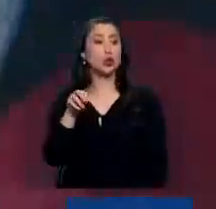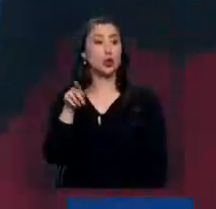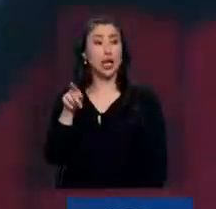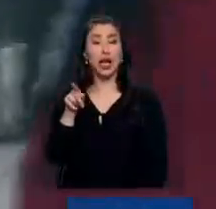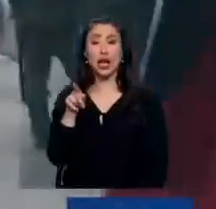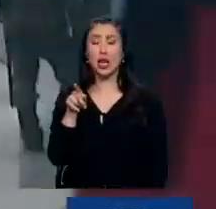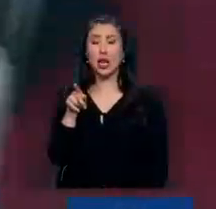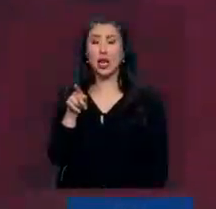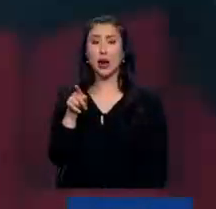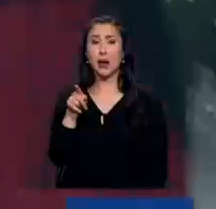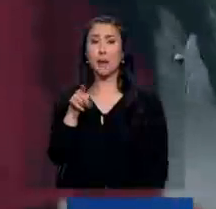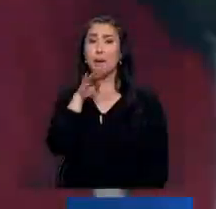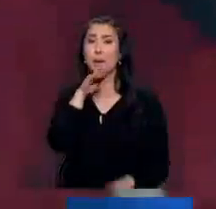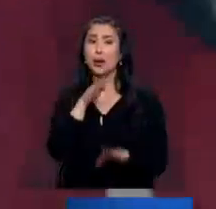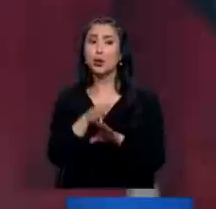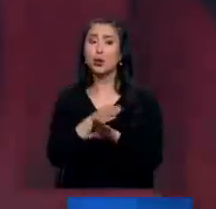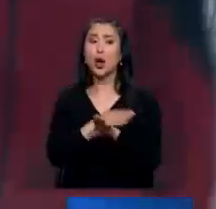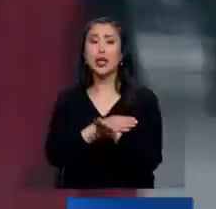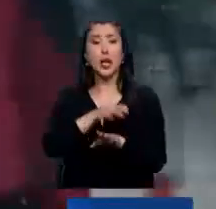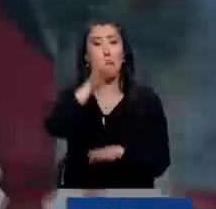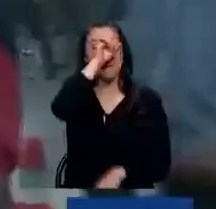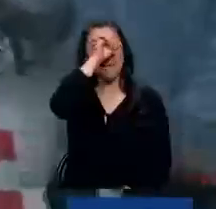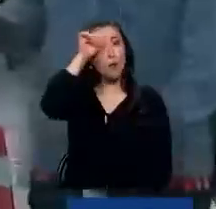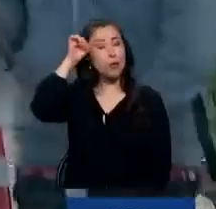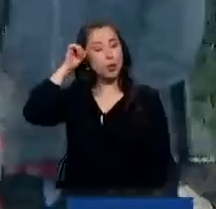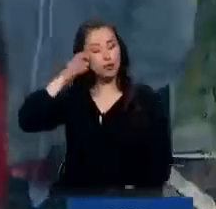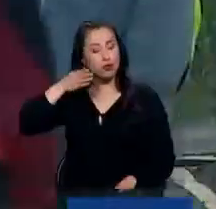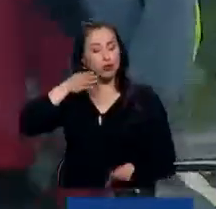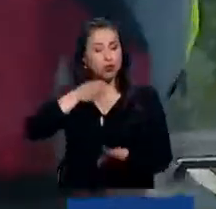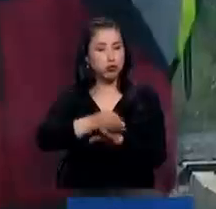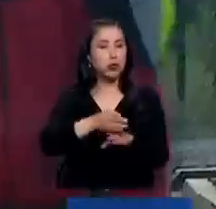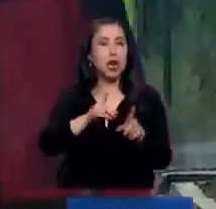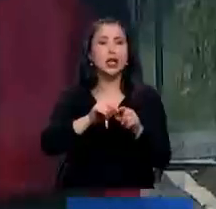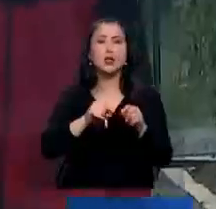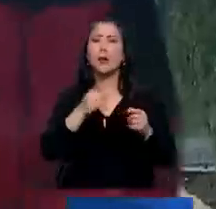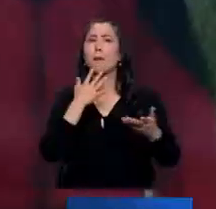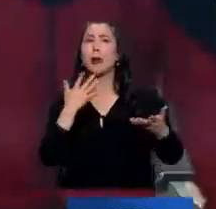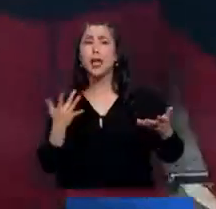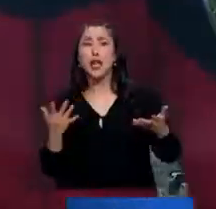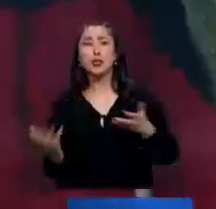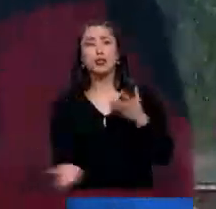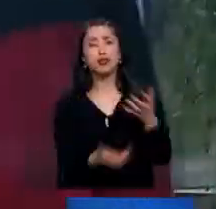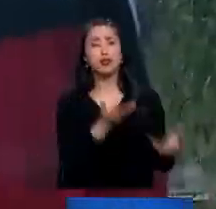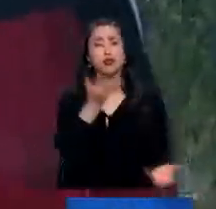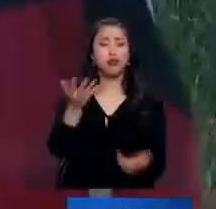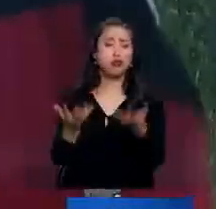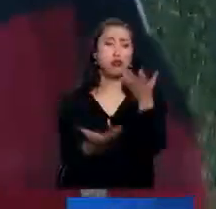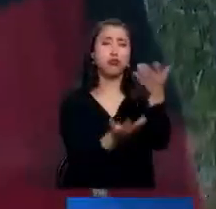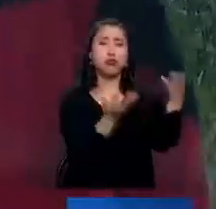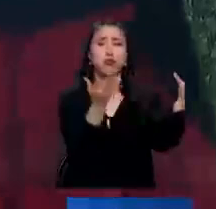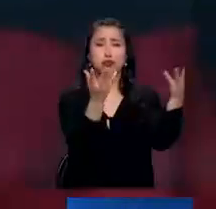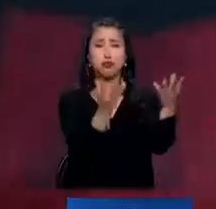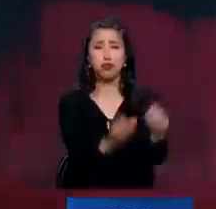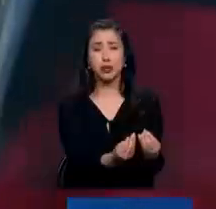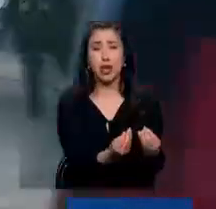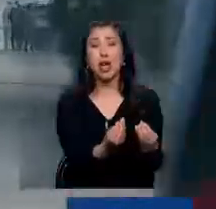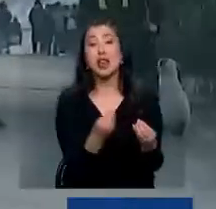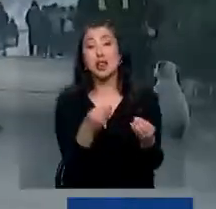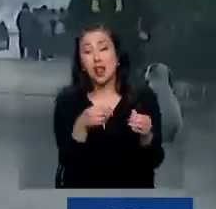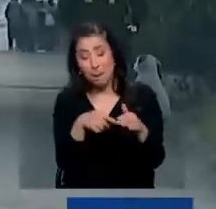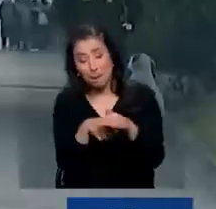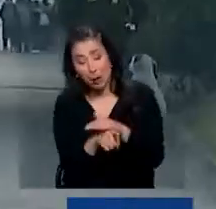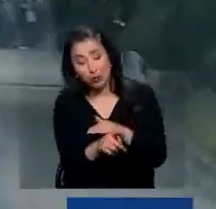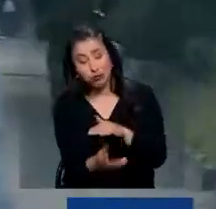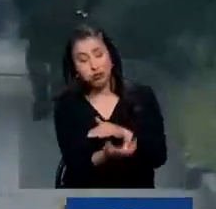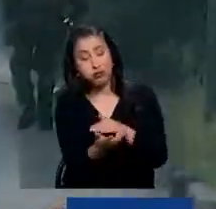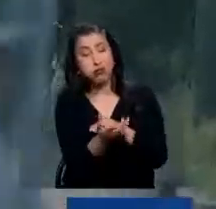hace algunos instantes bomberos tuvo que llegar hasta esta estación para apagar las llamas que salían desde el interior. A esta hora